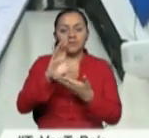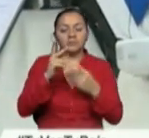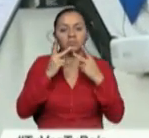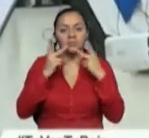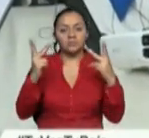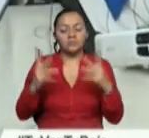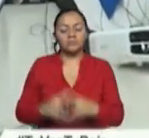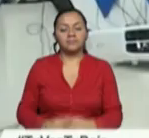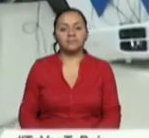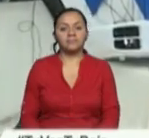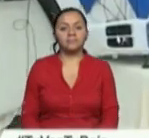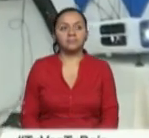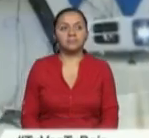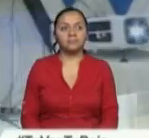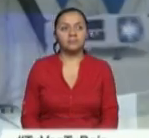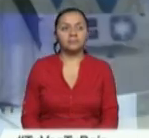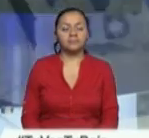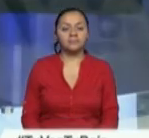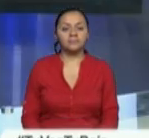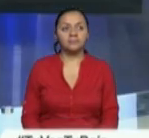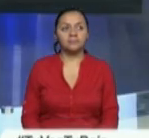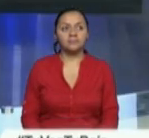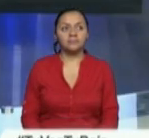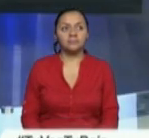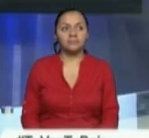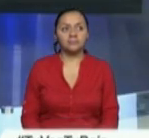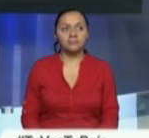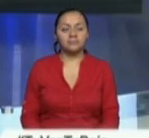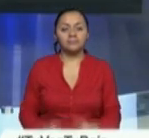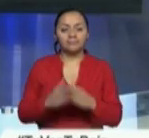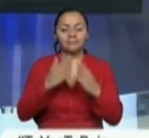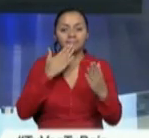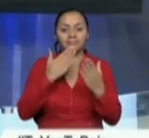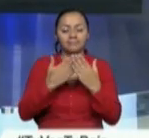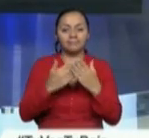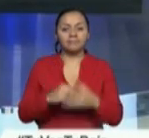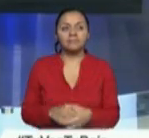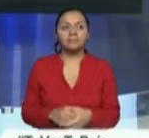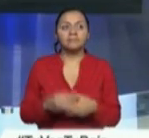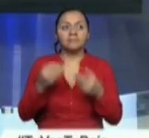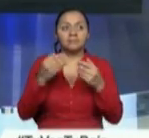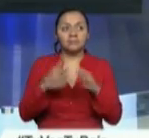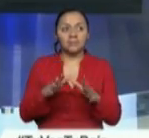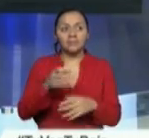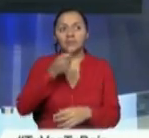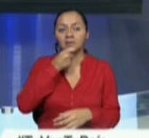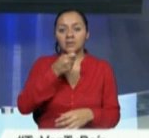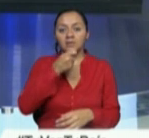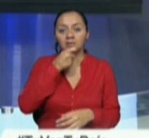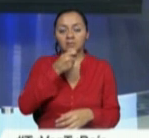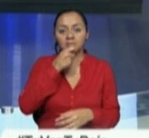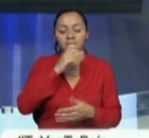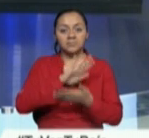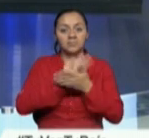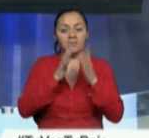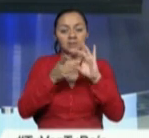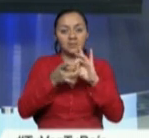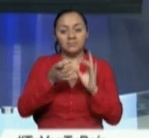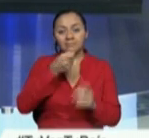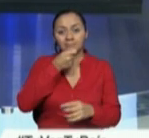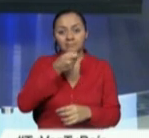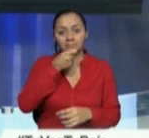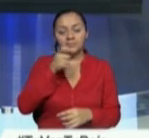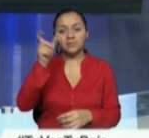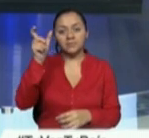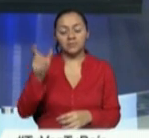Catherine morejón noticiero ciudadano Muchas gracias cerine durante una entrevista con medios en milagro provincia del guayas